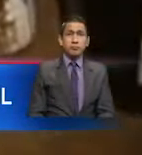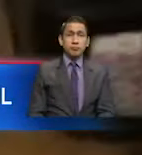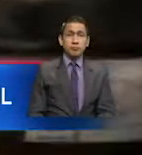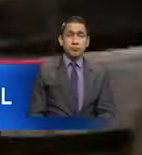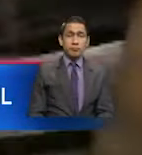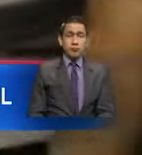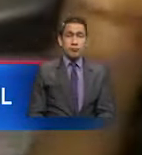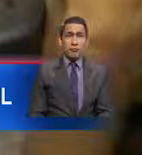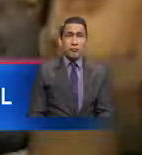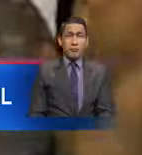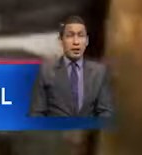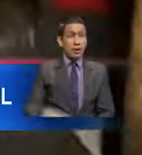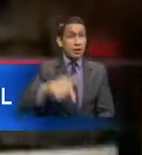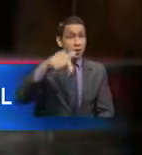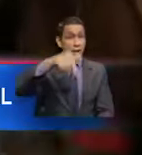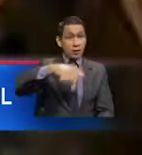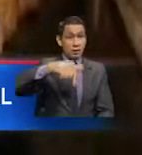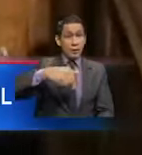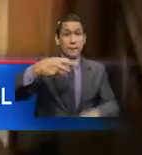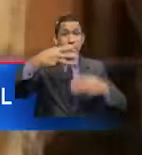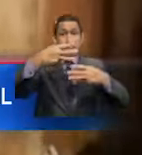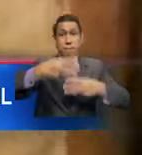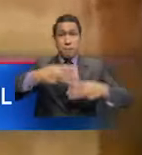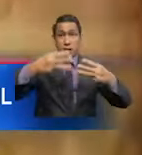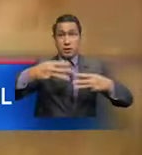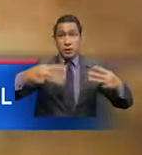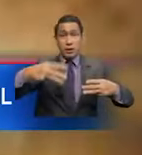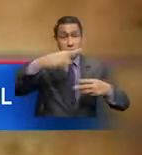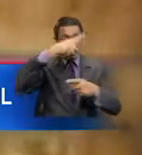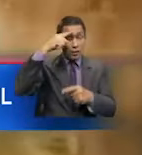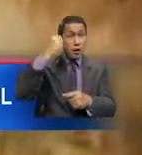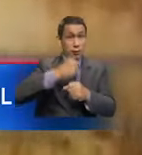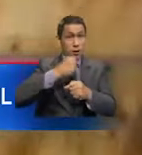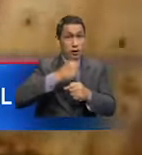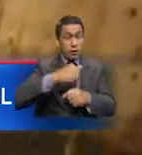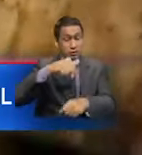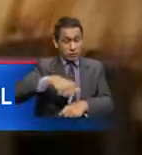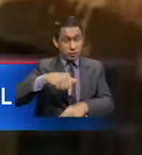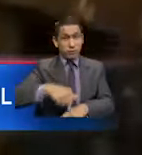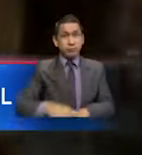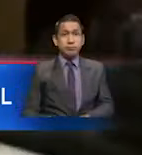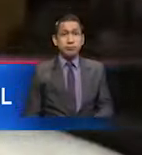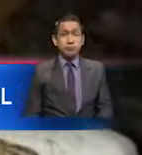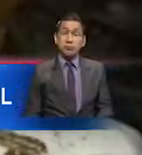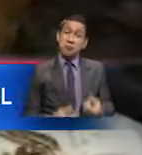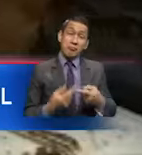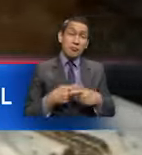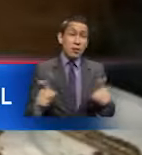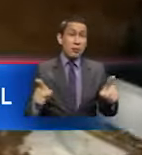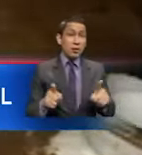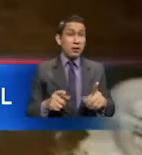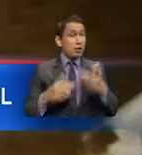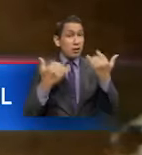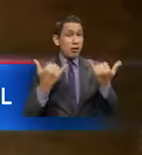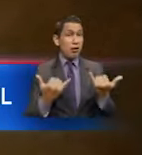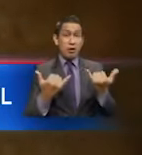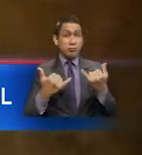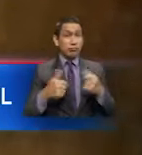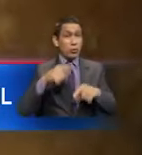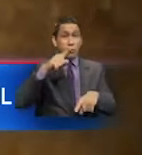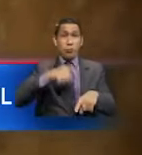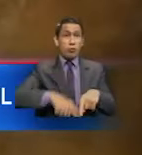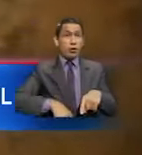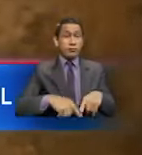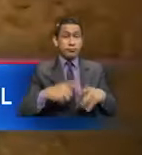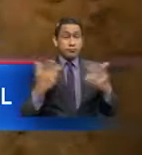dedicaba a la limpieza, a fabricar artículos de limpieza, entiéndase, desinfectante, cloro, este era como su espacio de